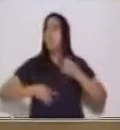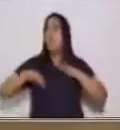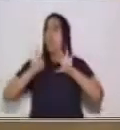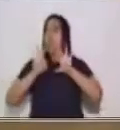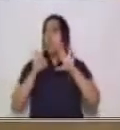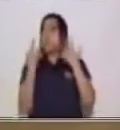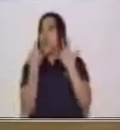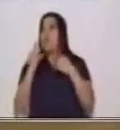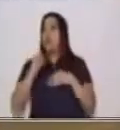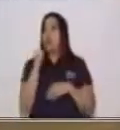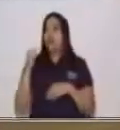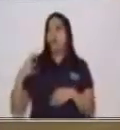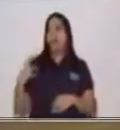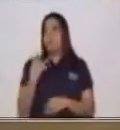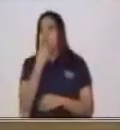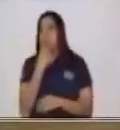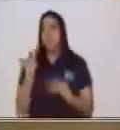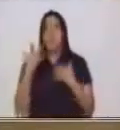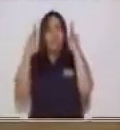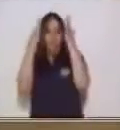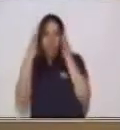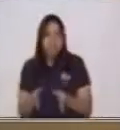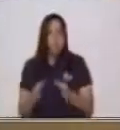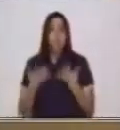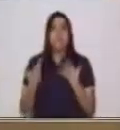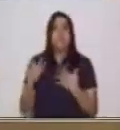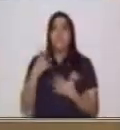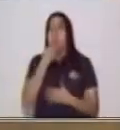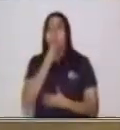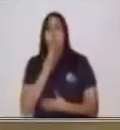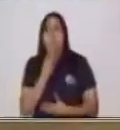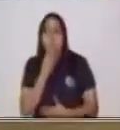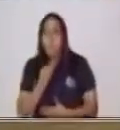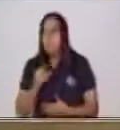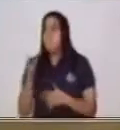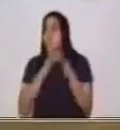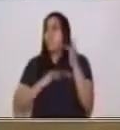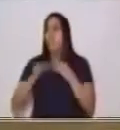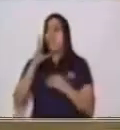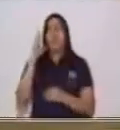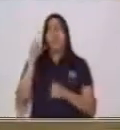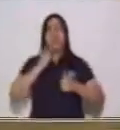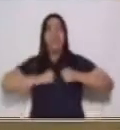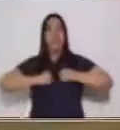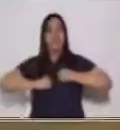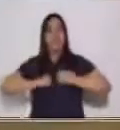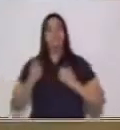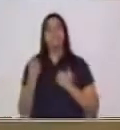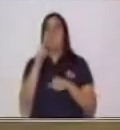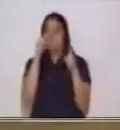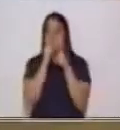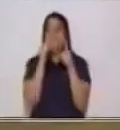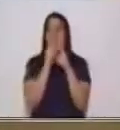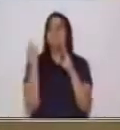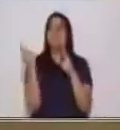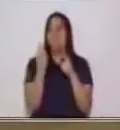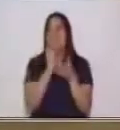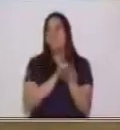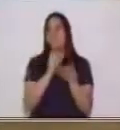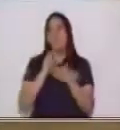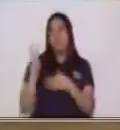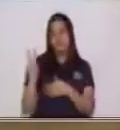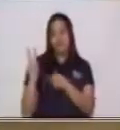grave, bravo, decisivo, longevo y activa. Son palabras que se escriben con V.